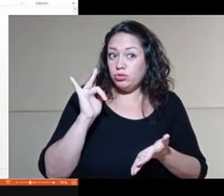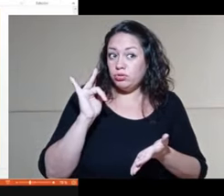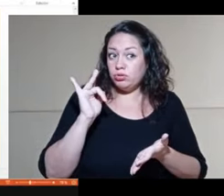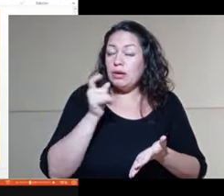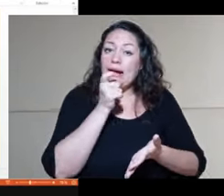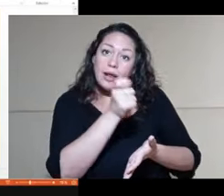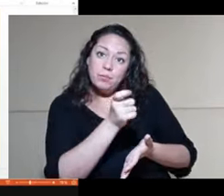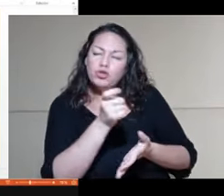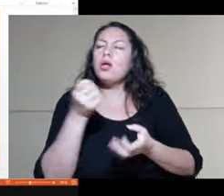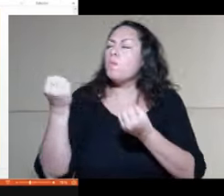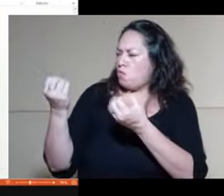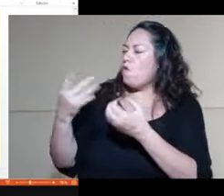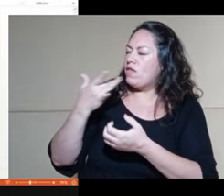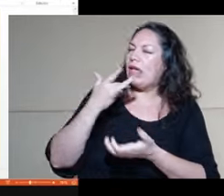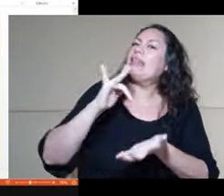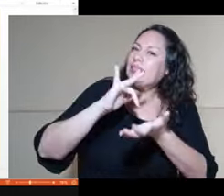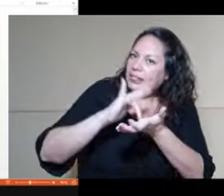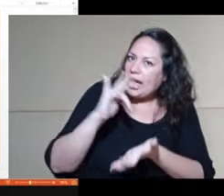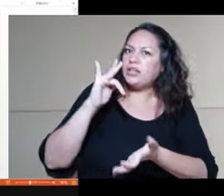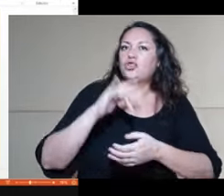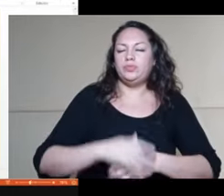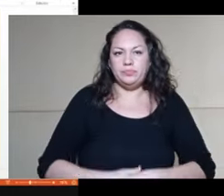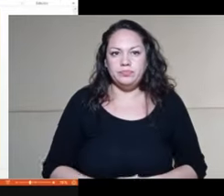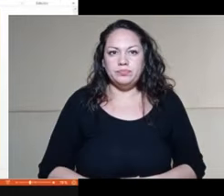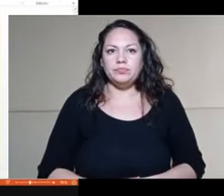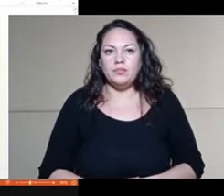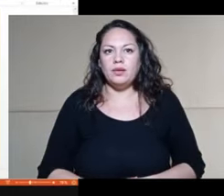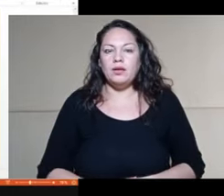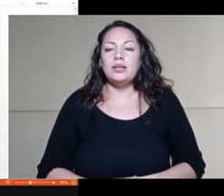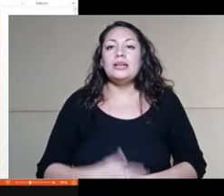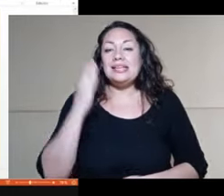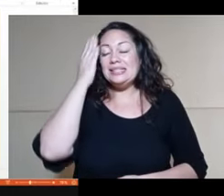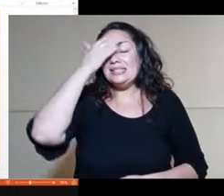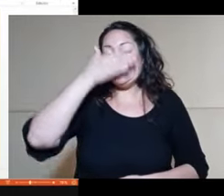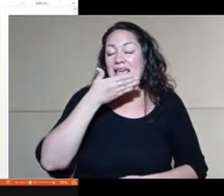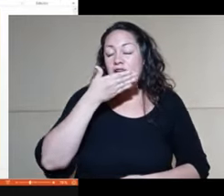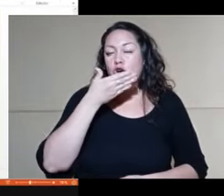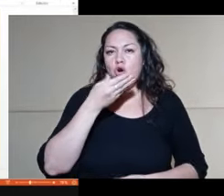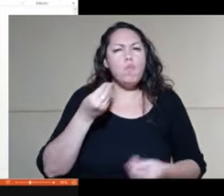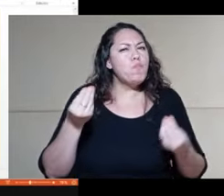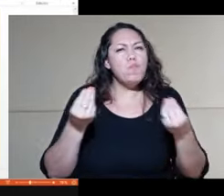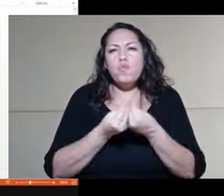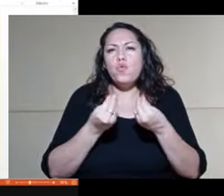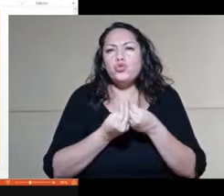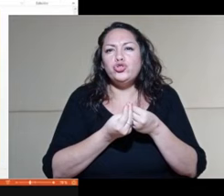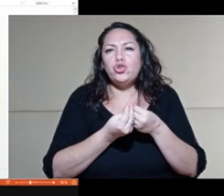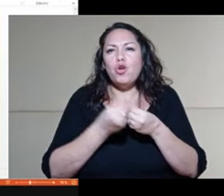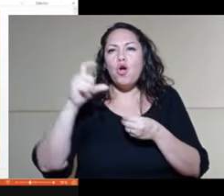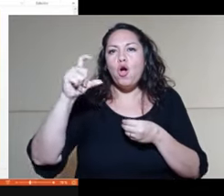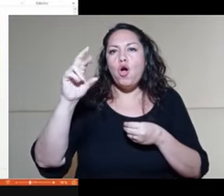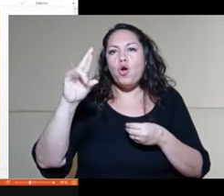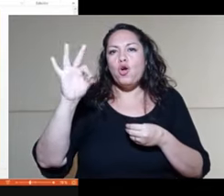¿Para el tacto? Muy bien, para el tacto. Entonces, por ejemplo, los ciegos tienen gran